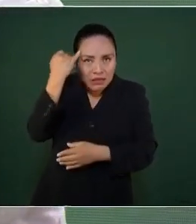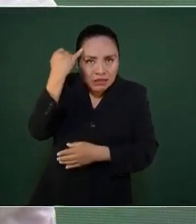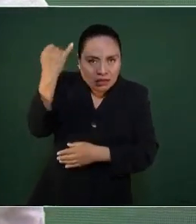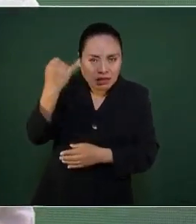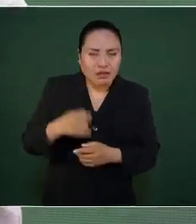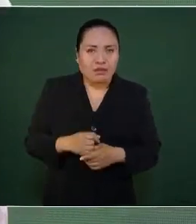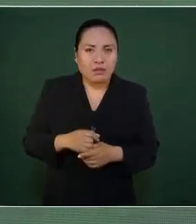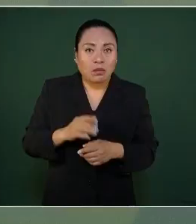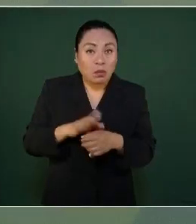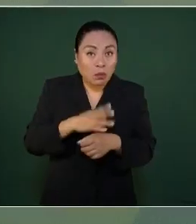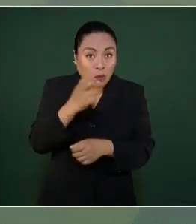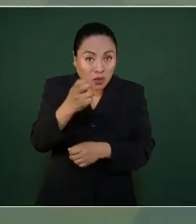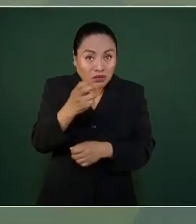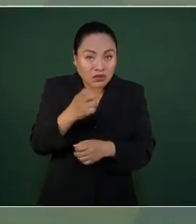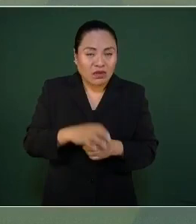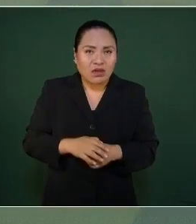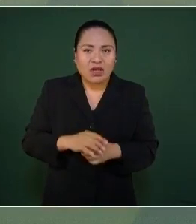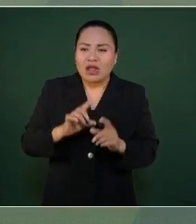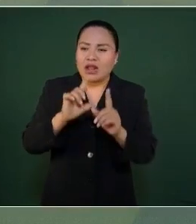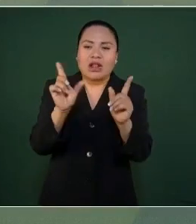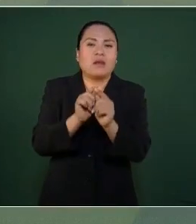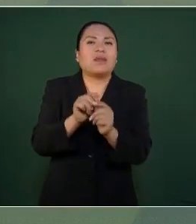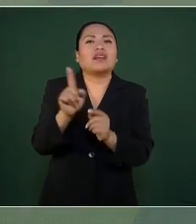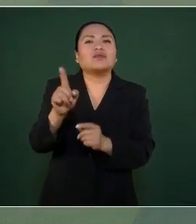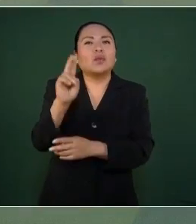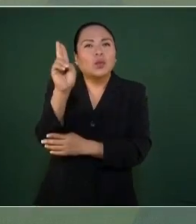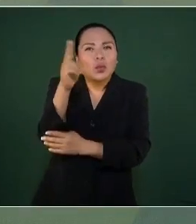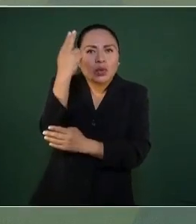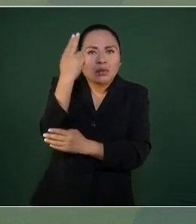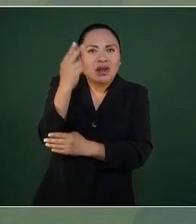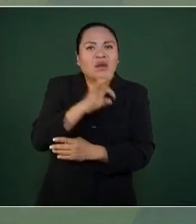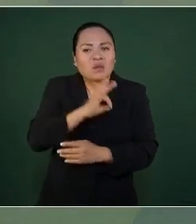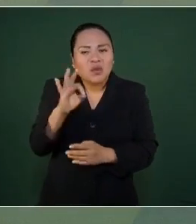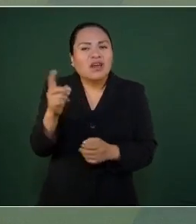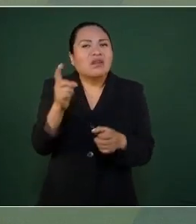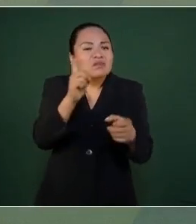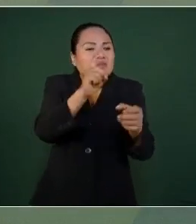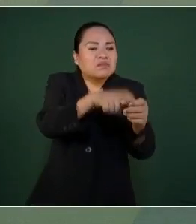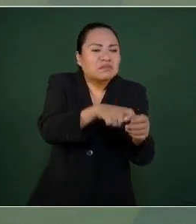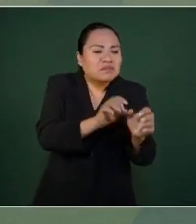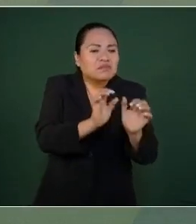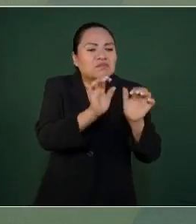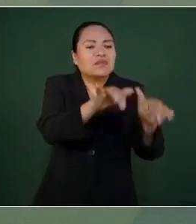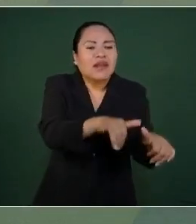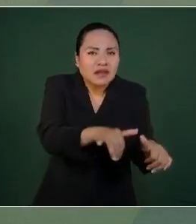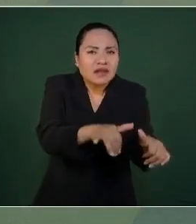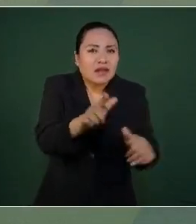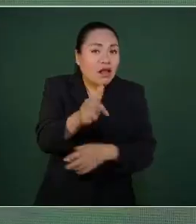solo iban a ingresar a las universidades los que pasaran